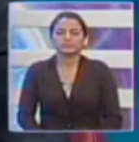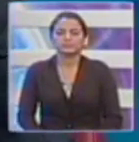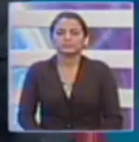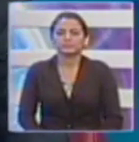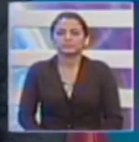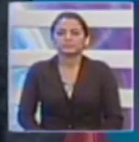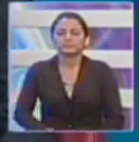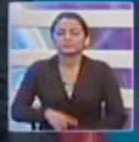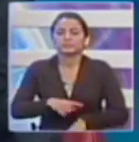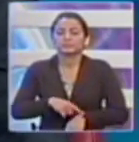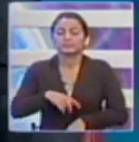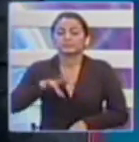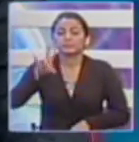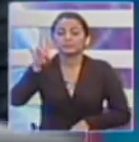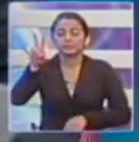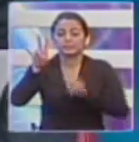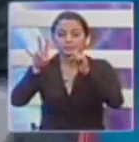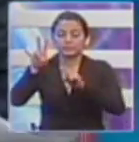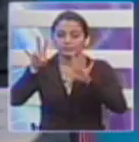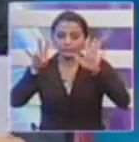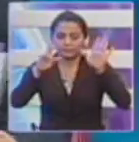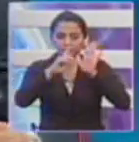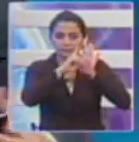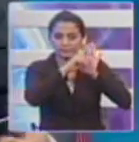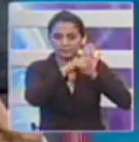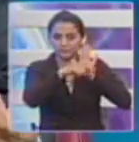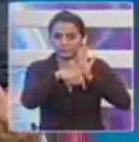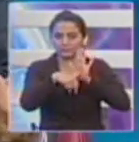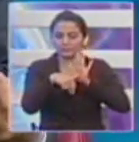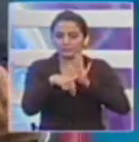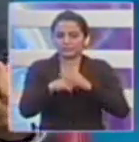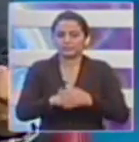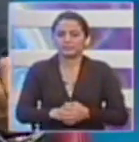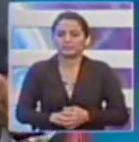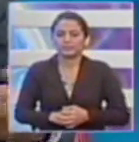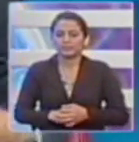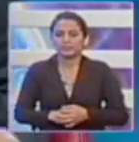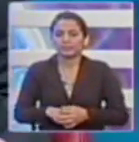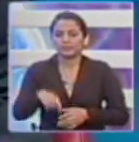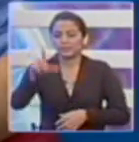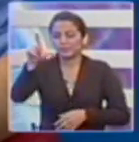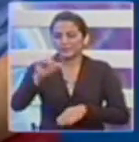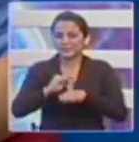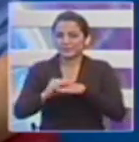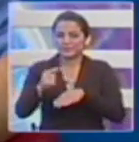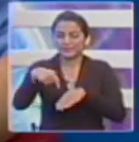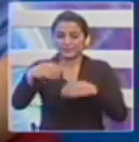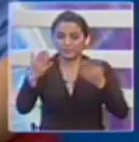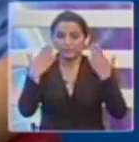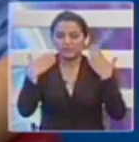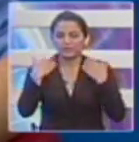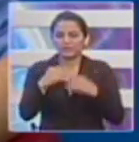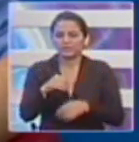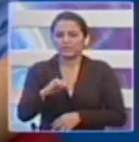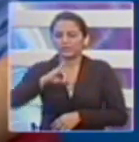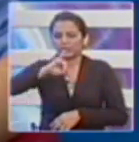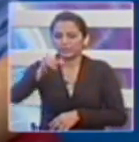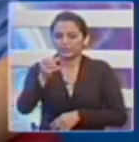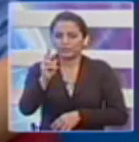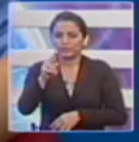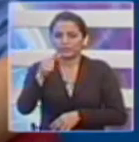Siete de la mañana, 5 minutos. Nuestro primer invitado está con nosotros aquí en Guayaquil, es Jorge Rivera, representante de